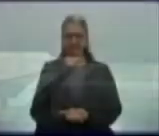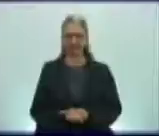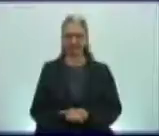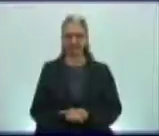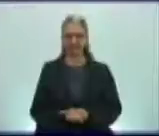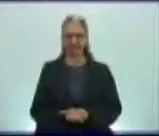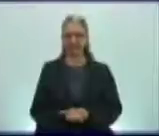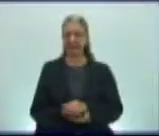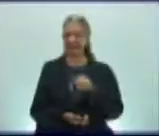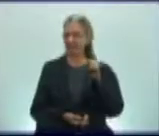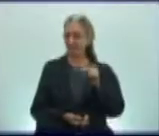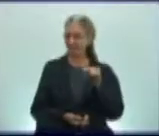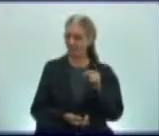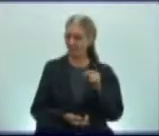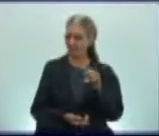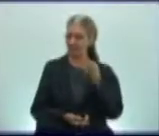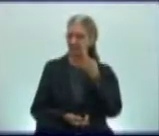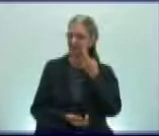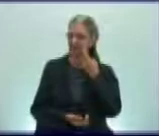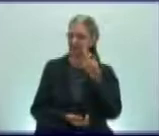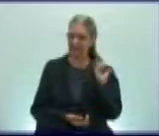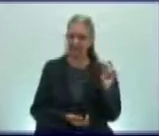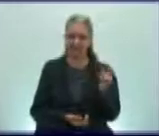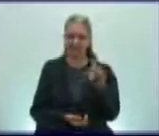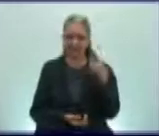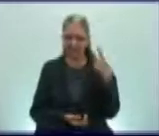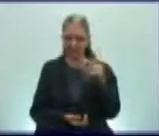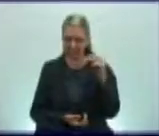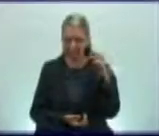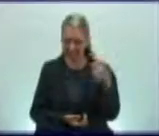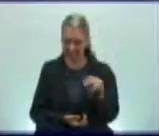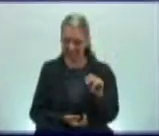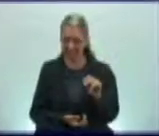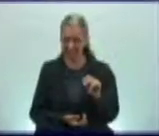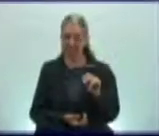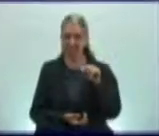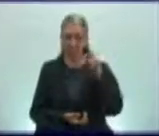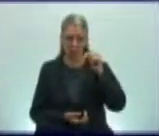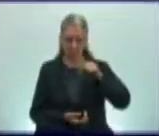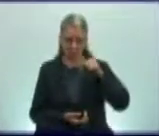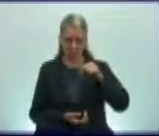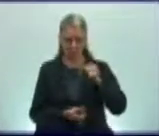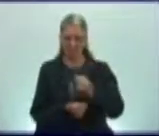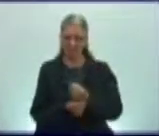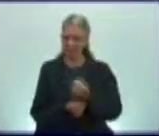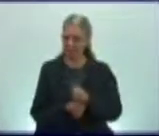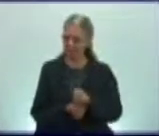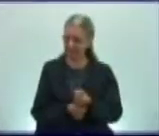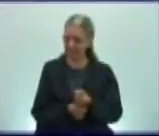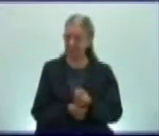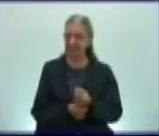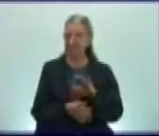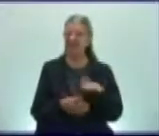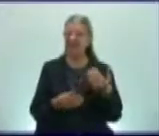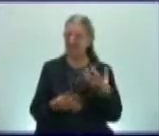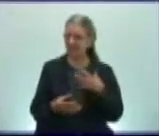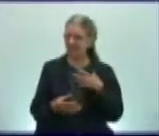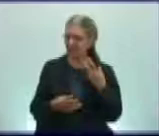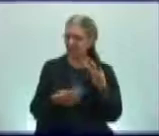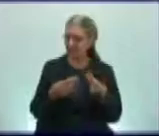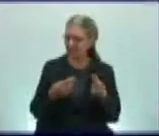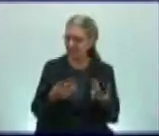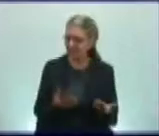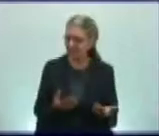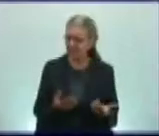Ahora vamos a darle paso a la primera actividad o ejercicio que vas a trabajar. Para ello tienes que tener en cuenta